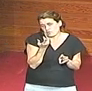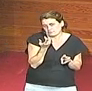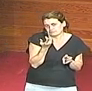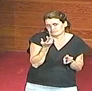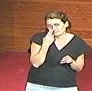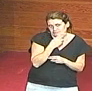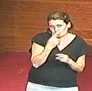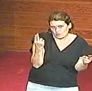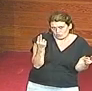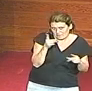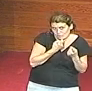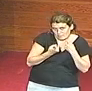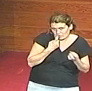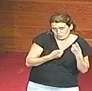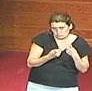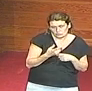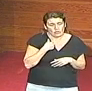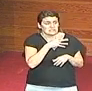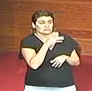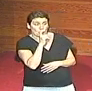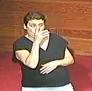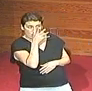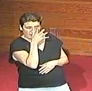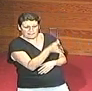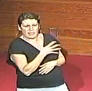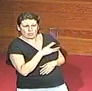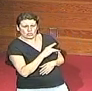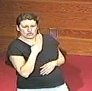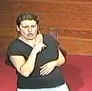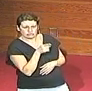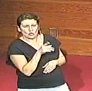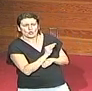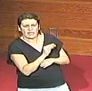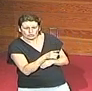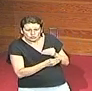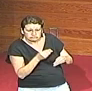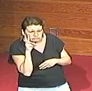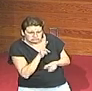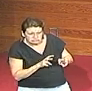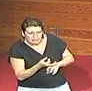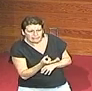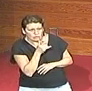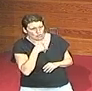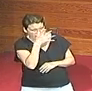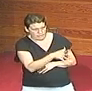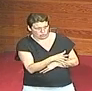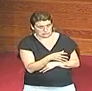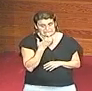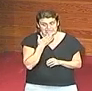una demanda, un empresario te mete una demanda y tú dices, madre mía, ¿yo cómo voy a hacer? Si tengo un medio detrás que me